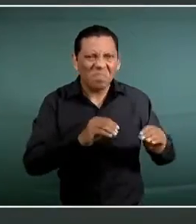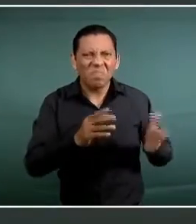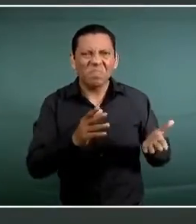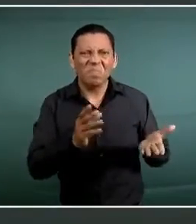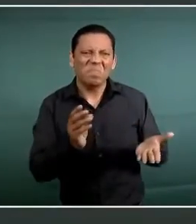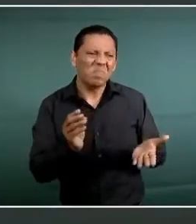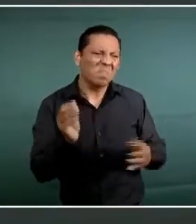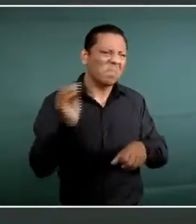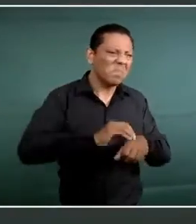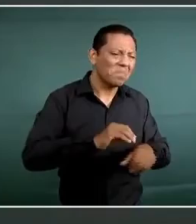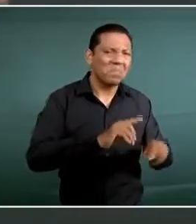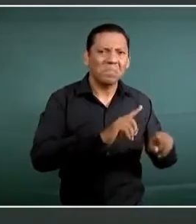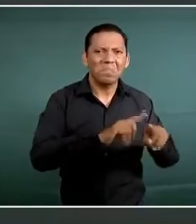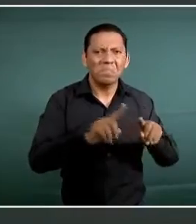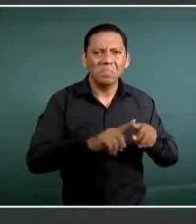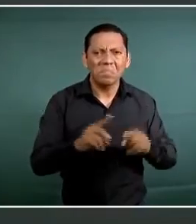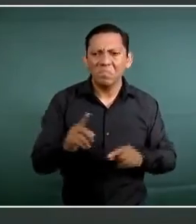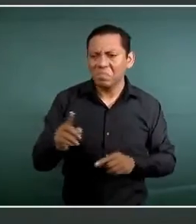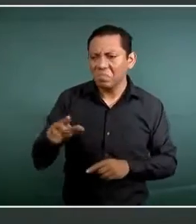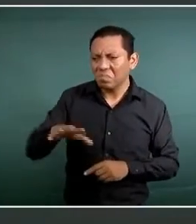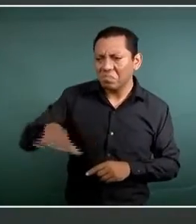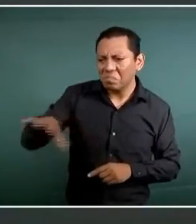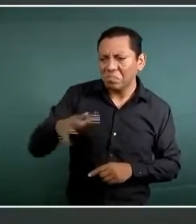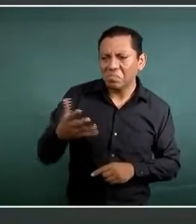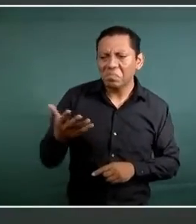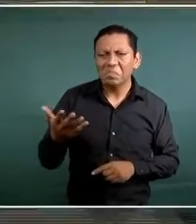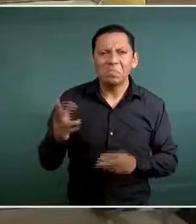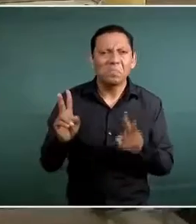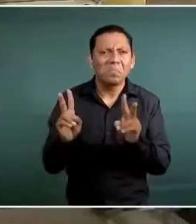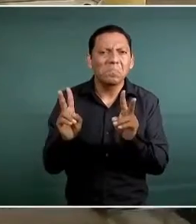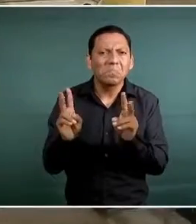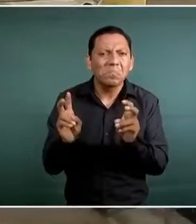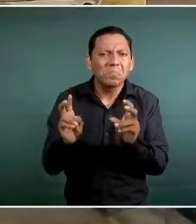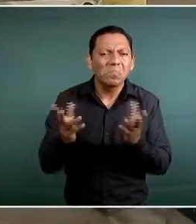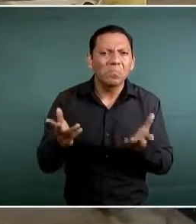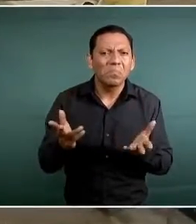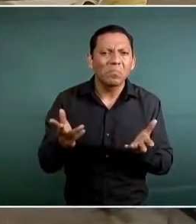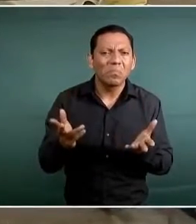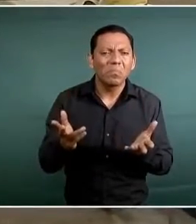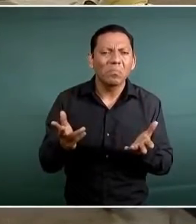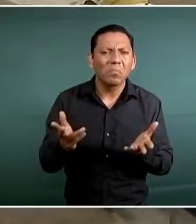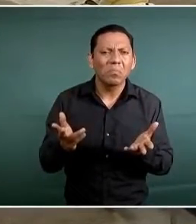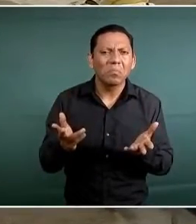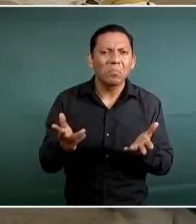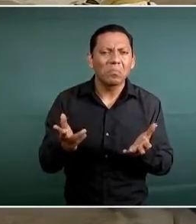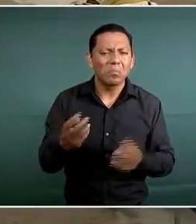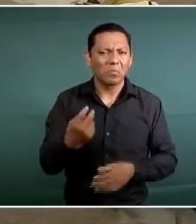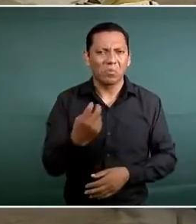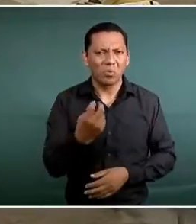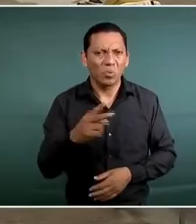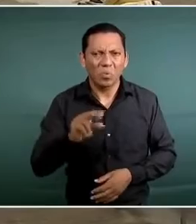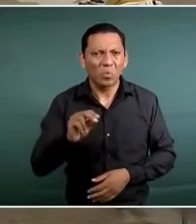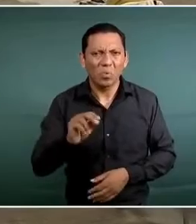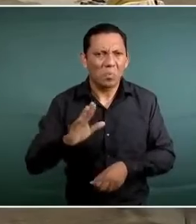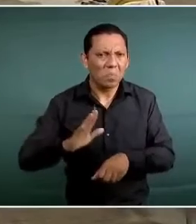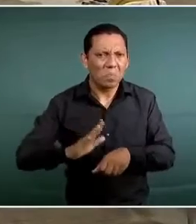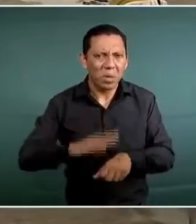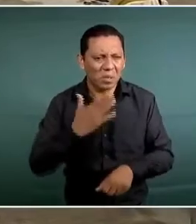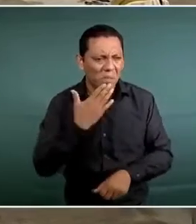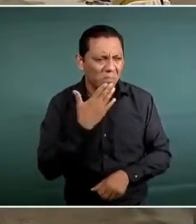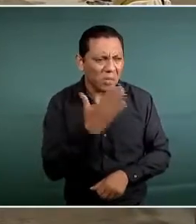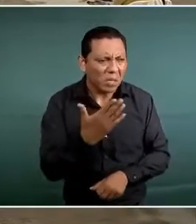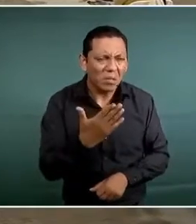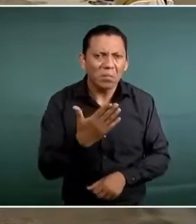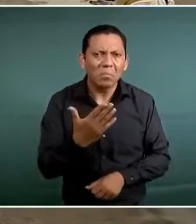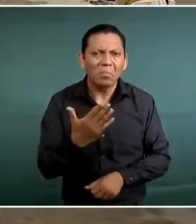la civilización entre comillas no es lo más recomendable